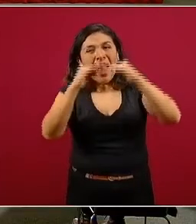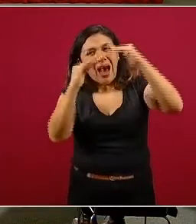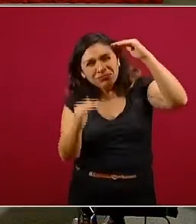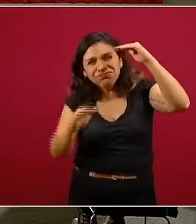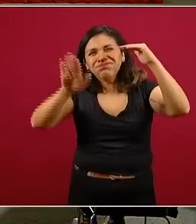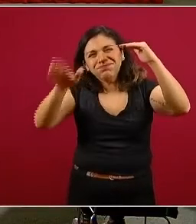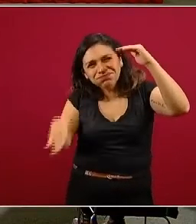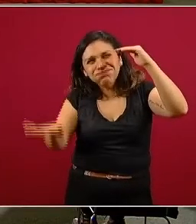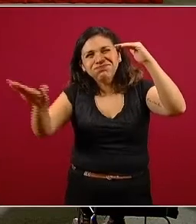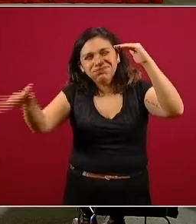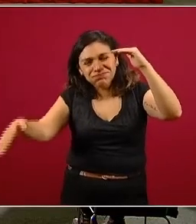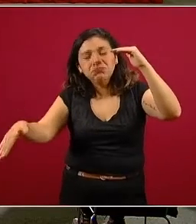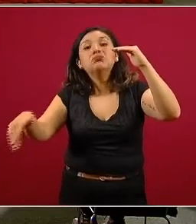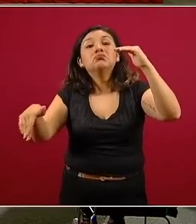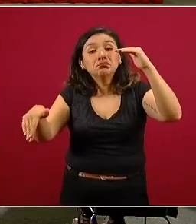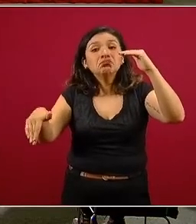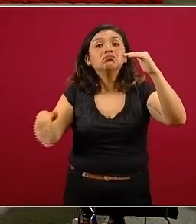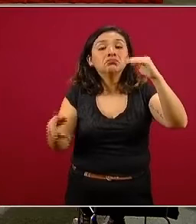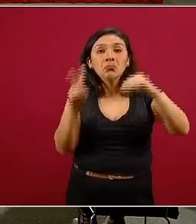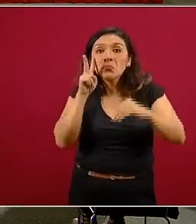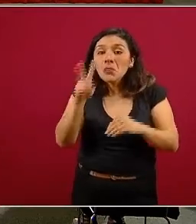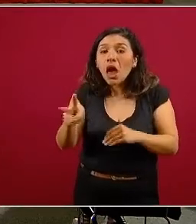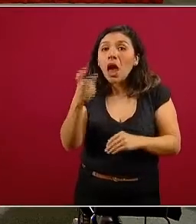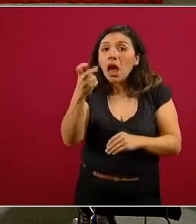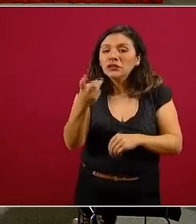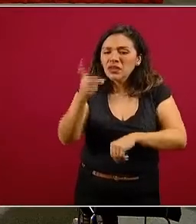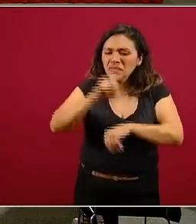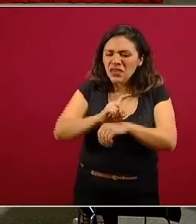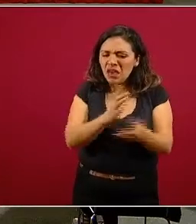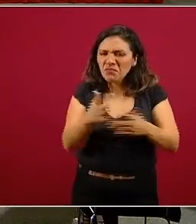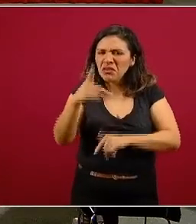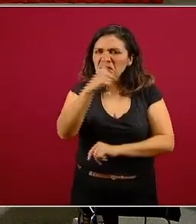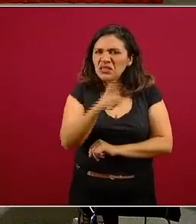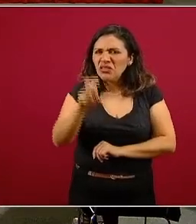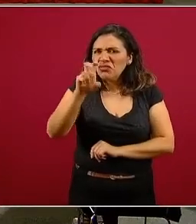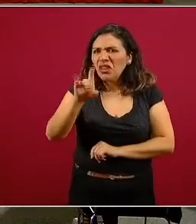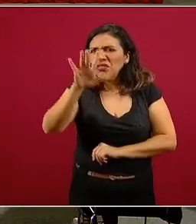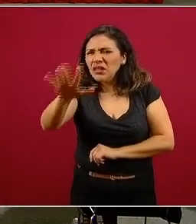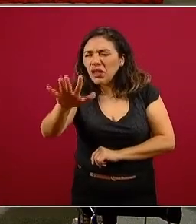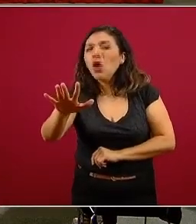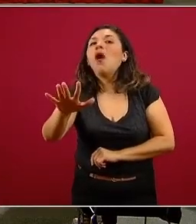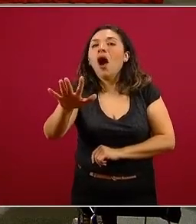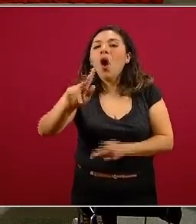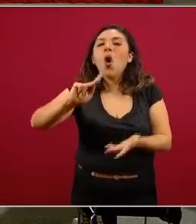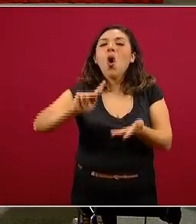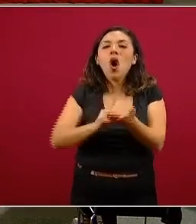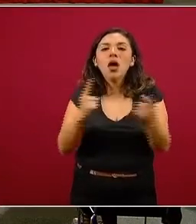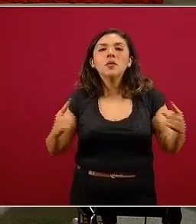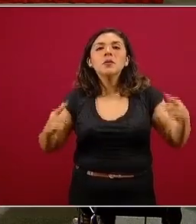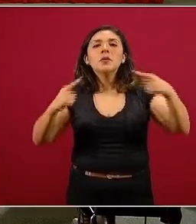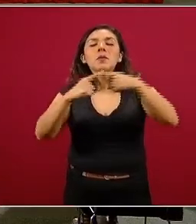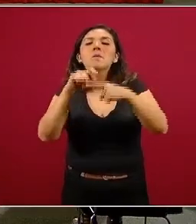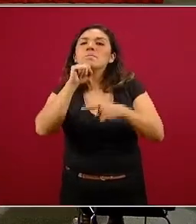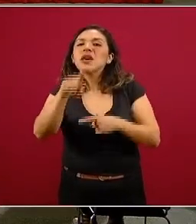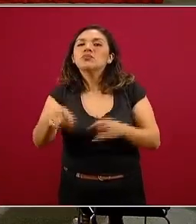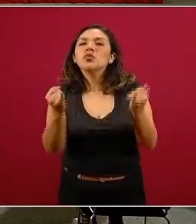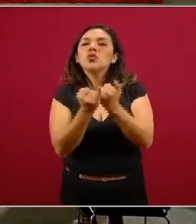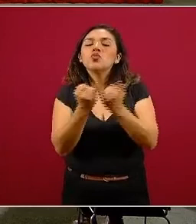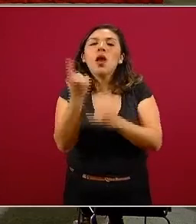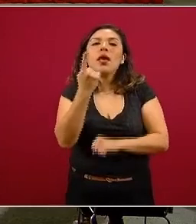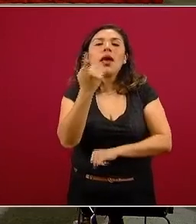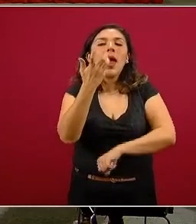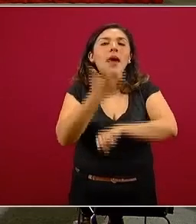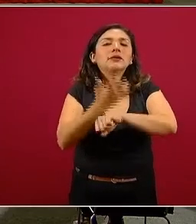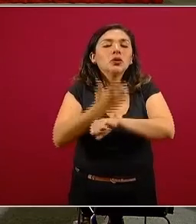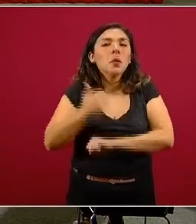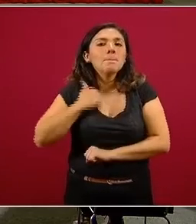subida, lo vuelve nuevamente a encontrar ahí por el día 135, se vuelve a encontrar con la misma intensidad que Estados Unidos